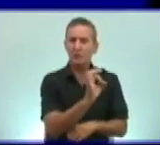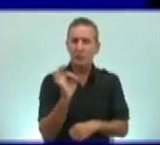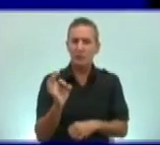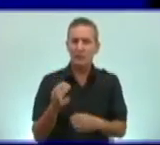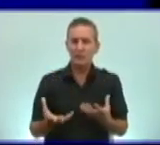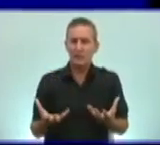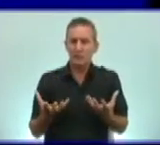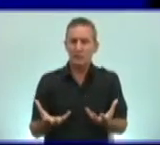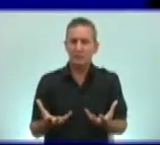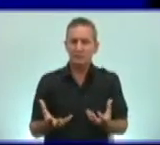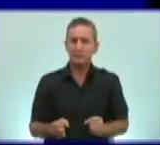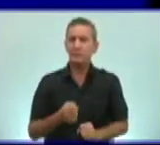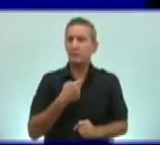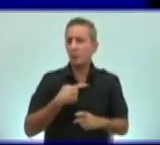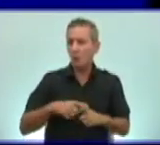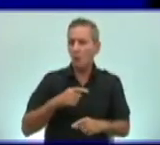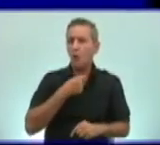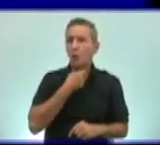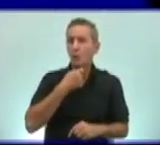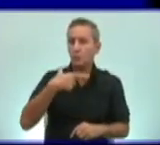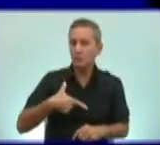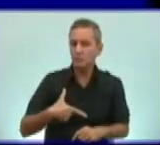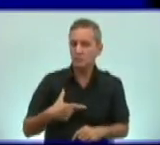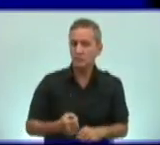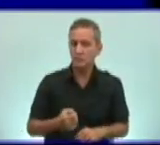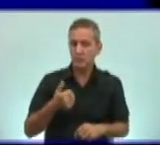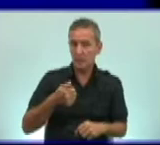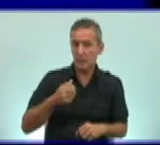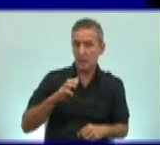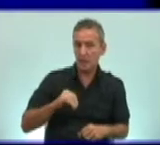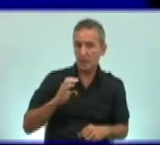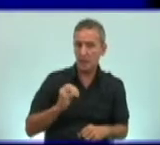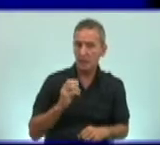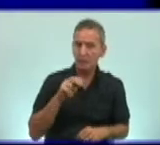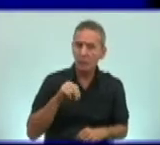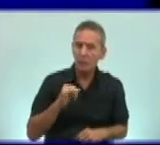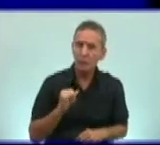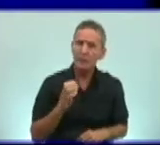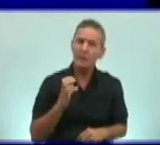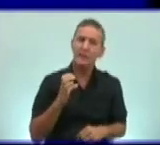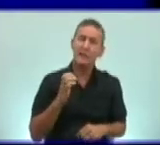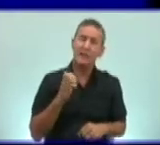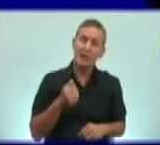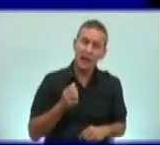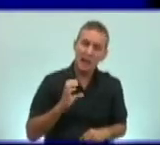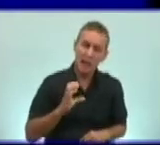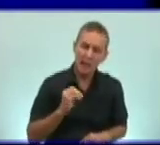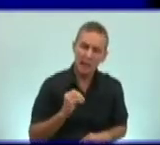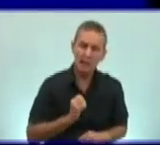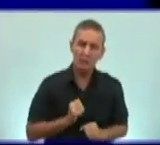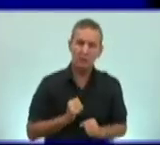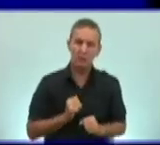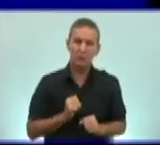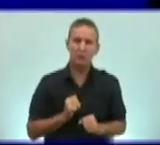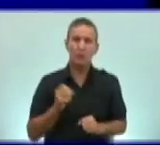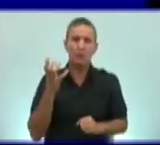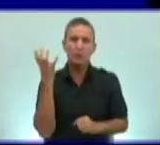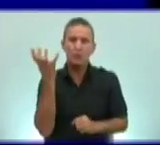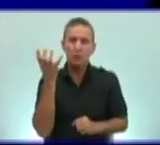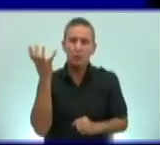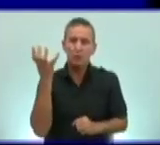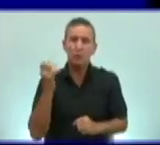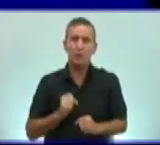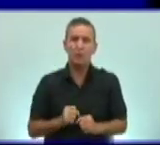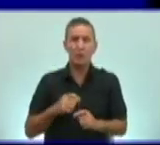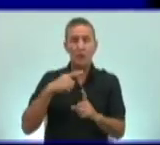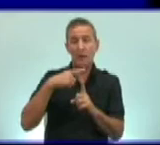Ahora tenemos el ejemplo del amoníaco. El amoníaco gaseoso también es una sustancia soluble en agua. Si le